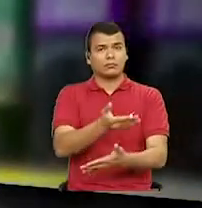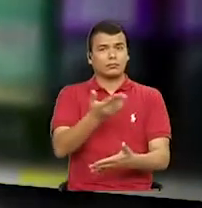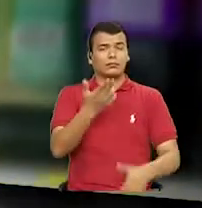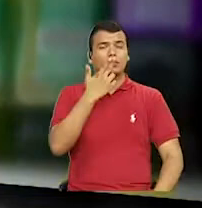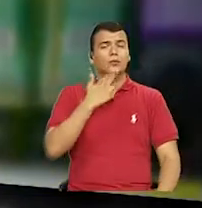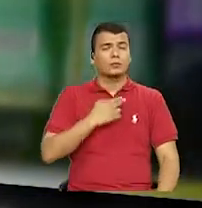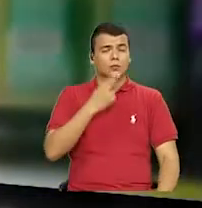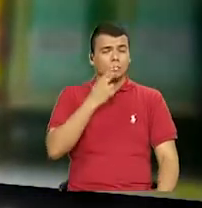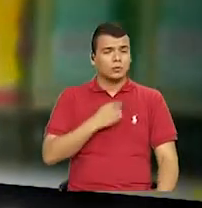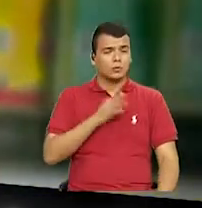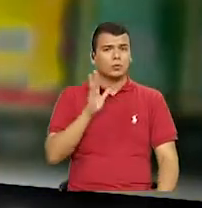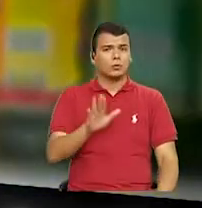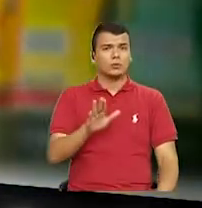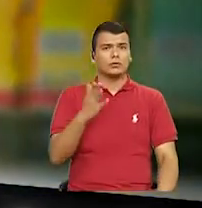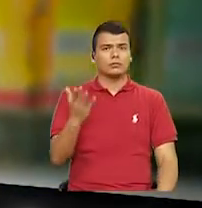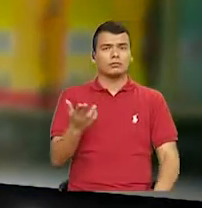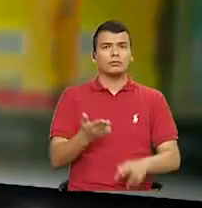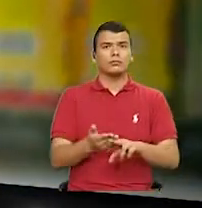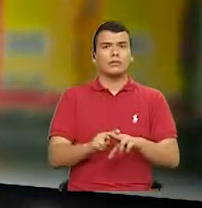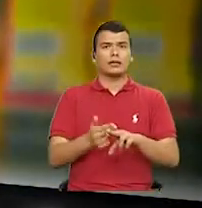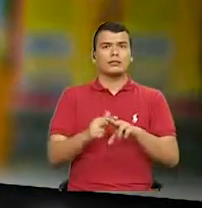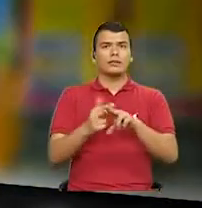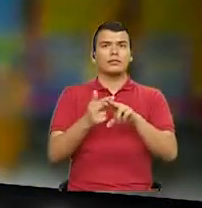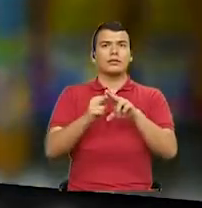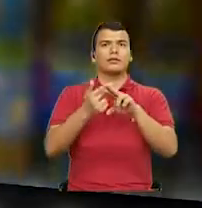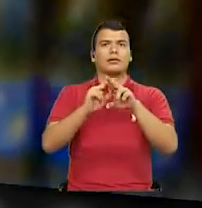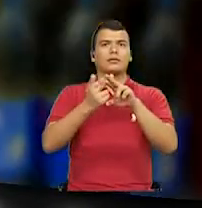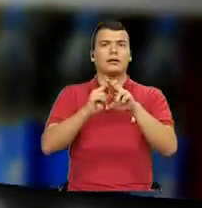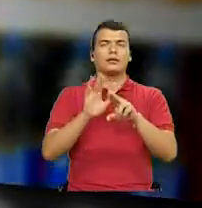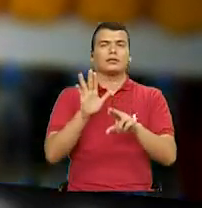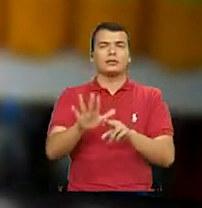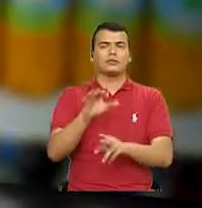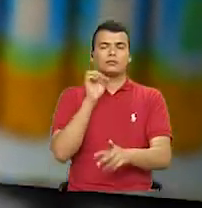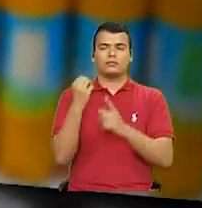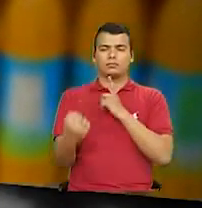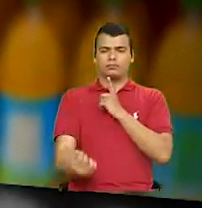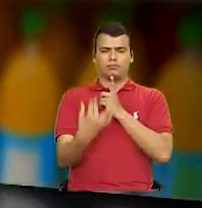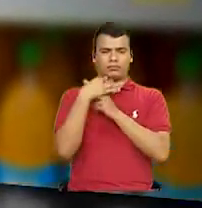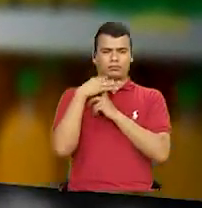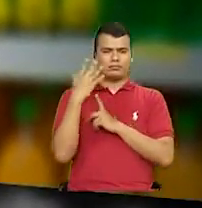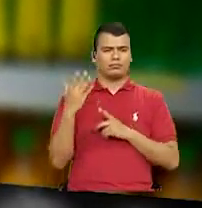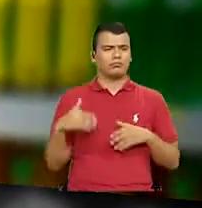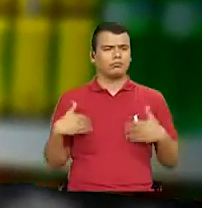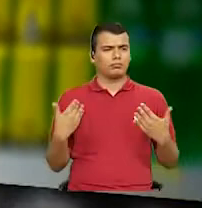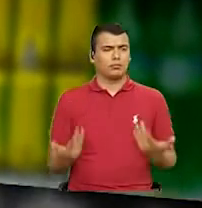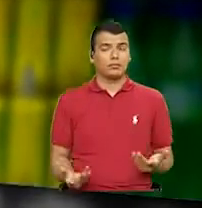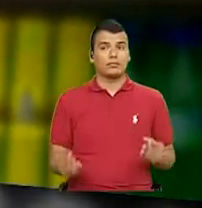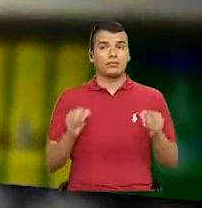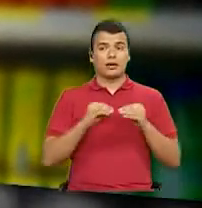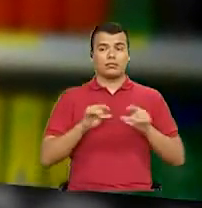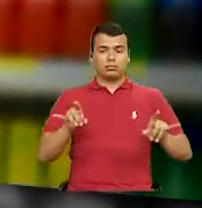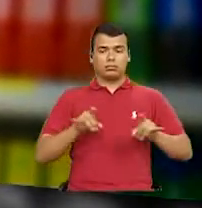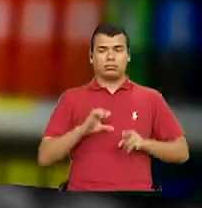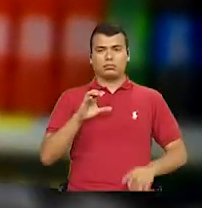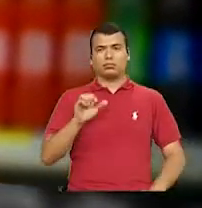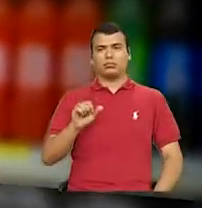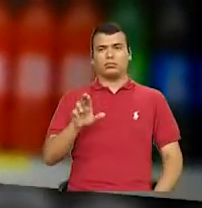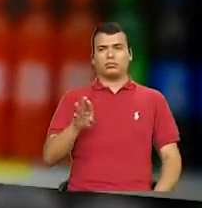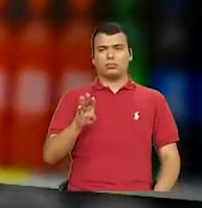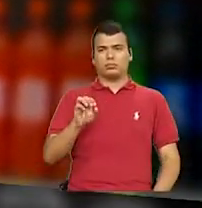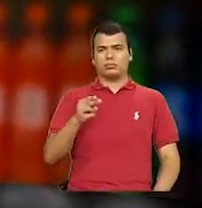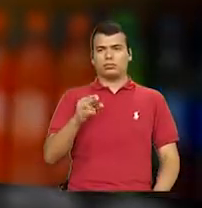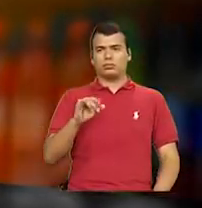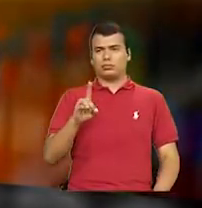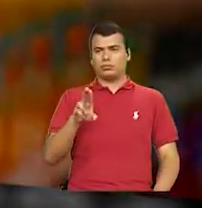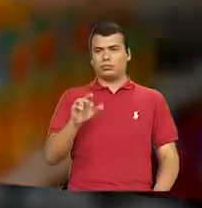azúcar en unos grados altos genera demasiada carga de carbohidratos, lo cual puede llevar